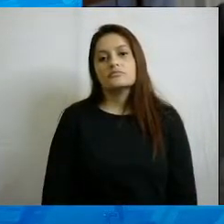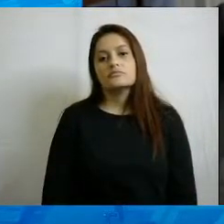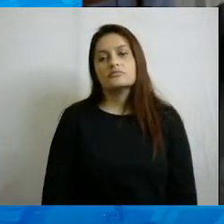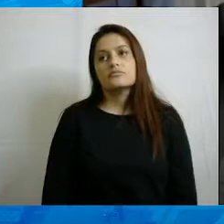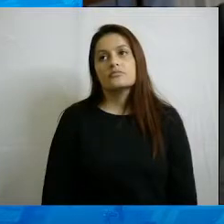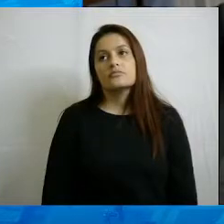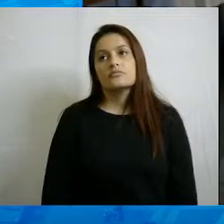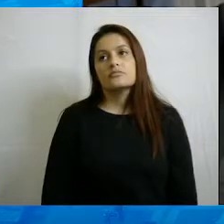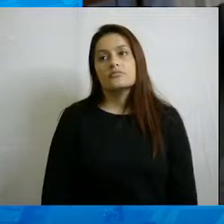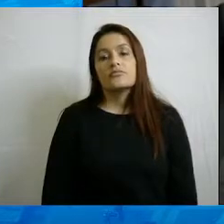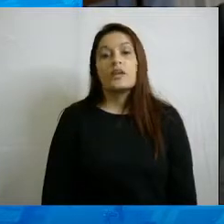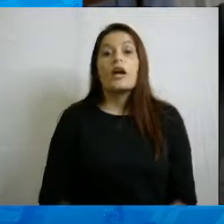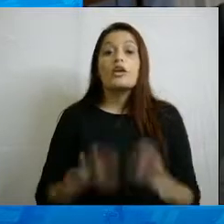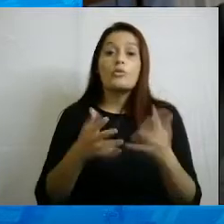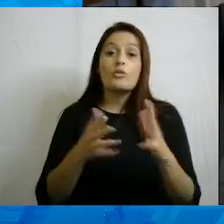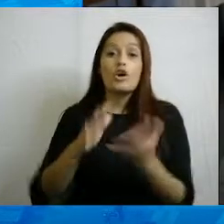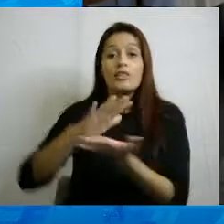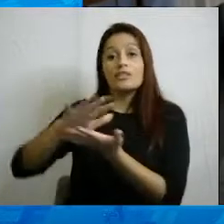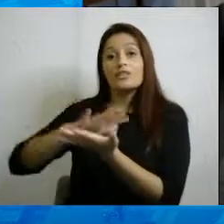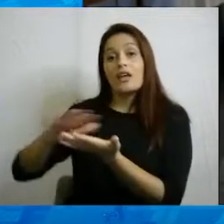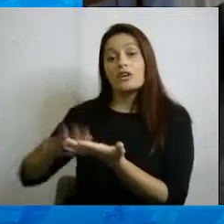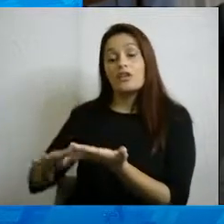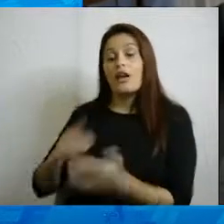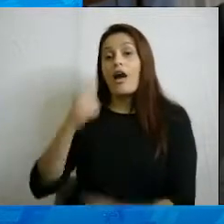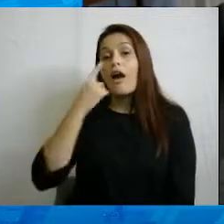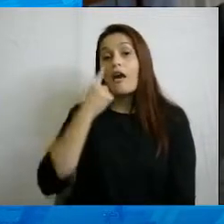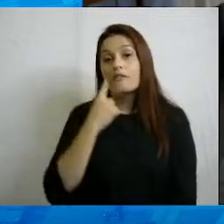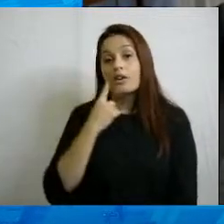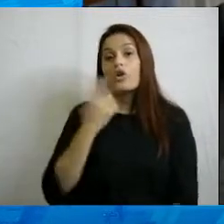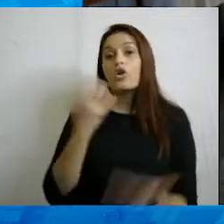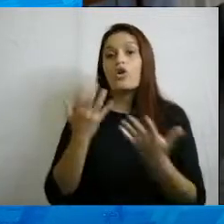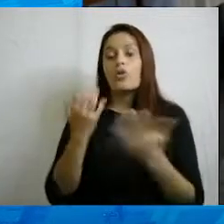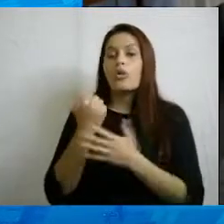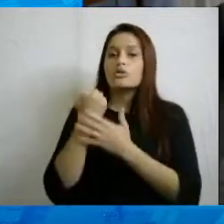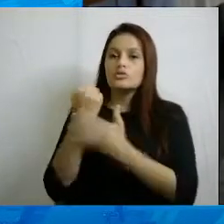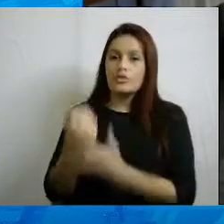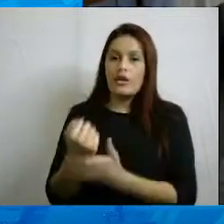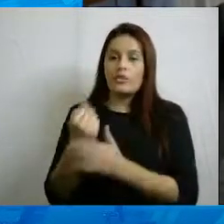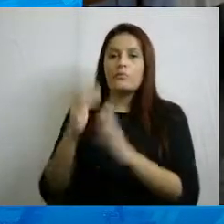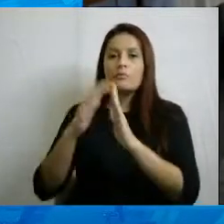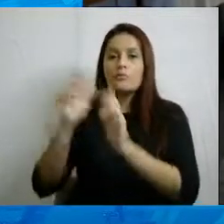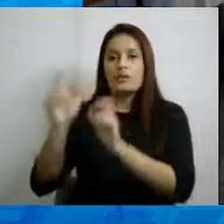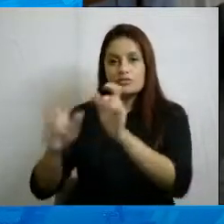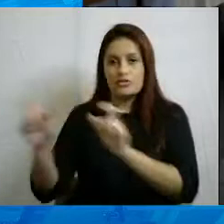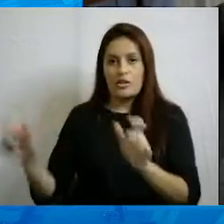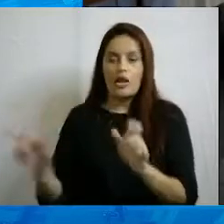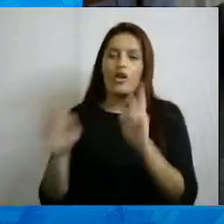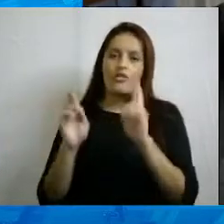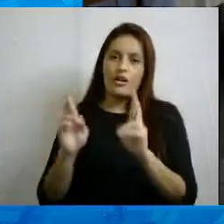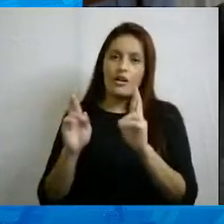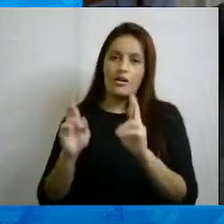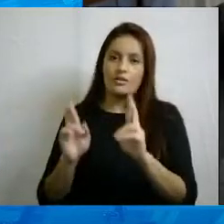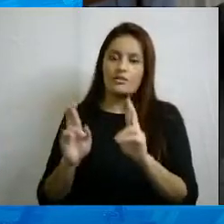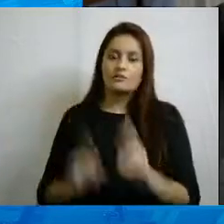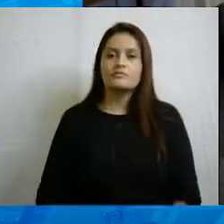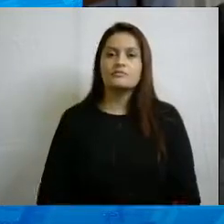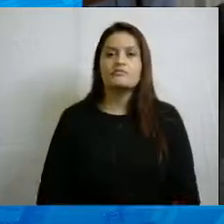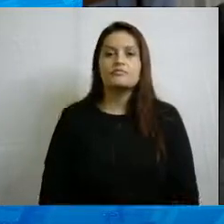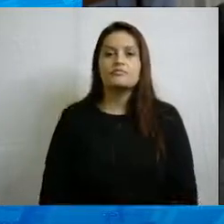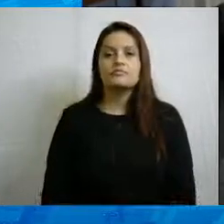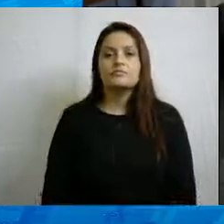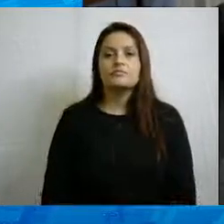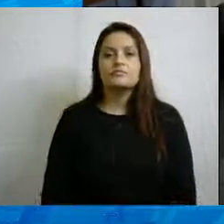a través del territorial quizás también, ver la forma de apoyar a estos vecinos y que vamos desatando estos nudos críticos en la comuna.